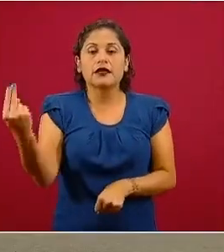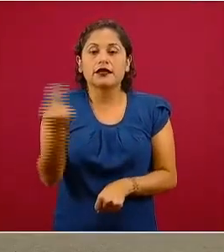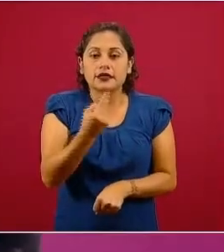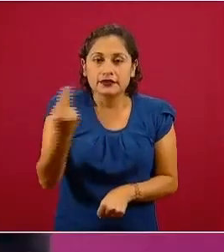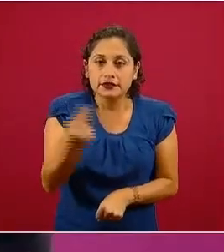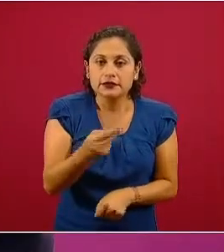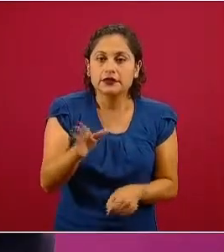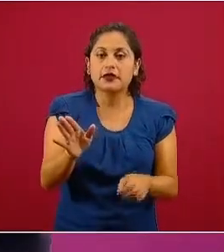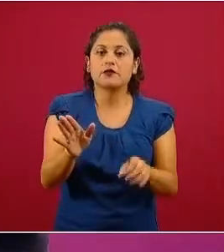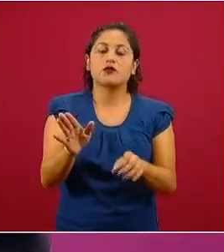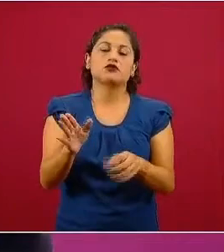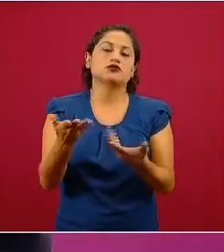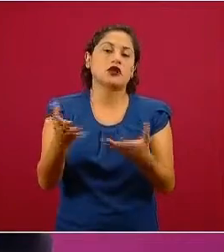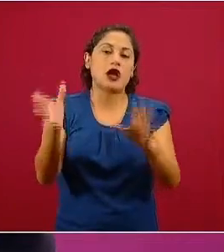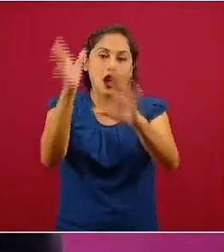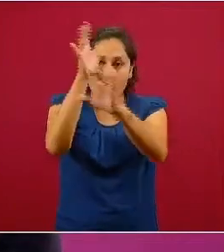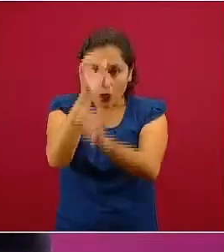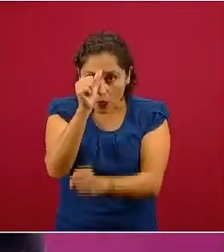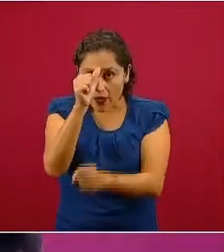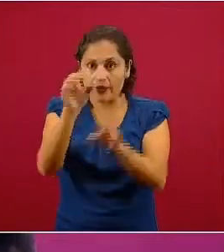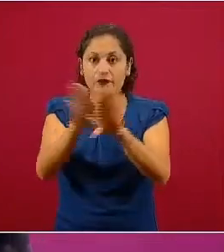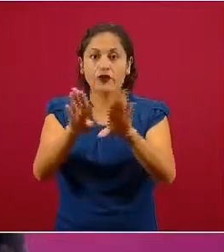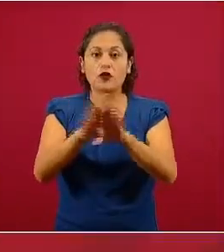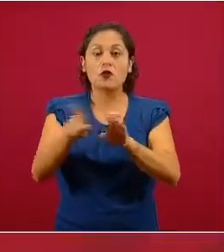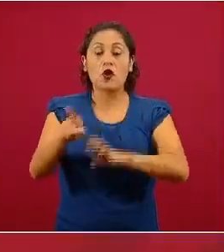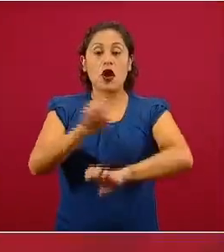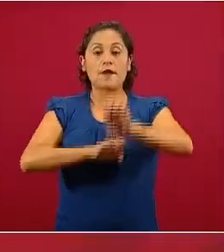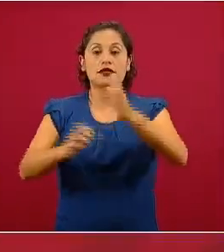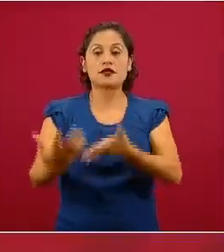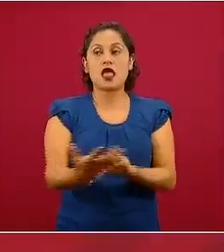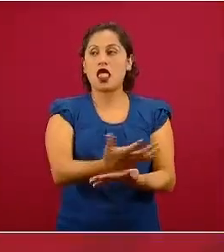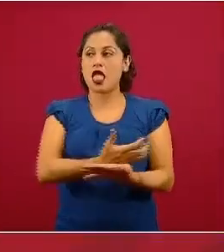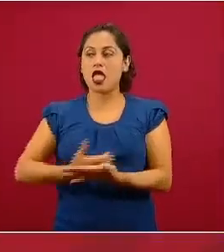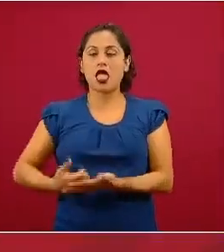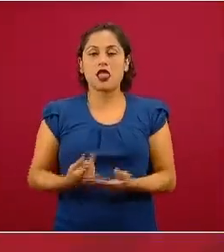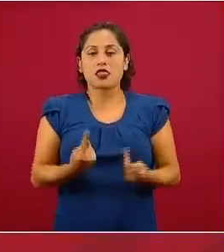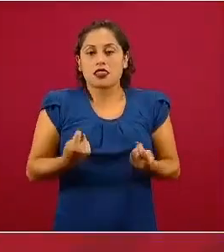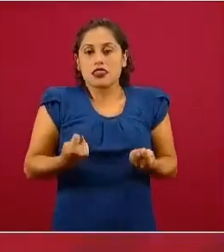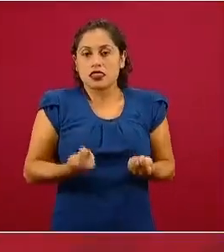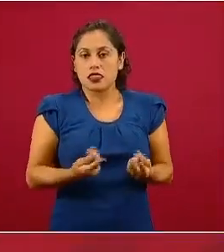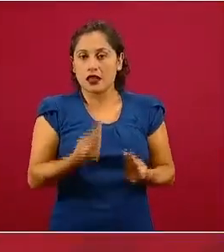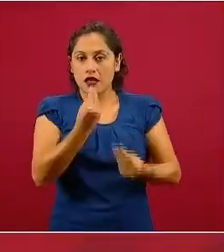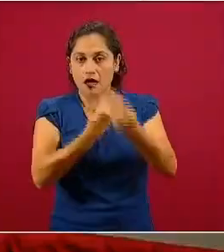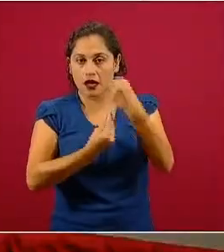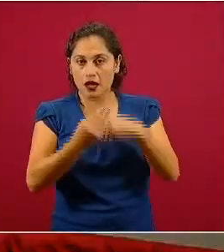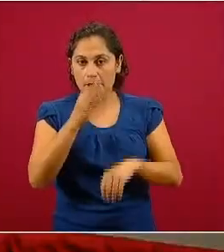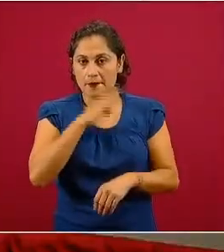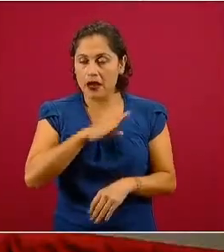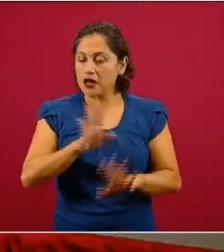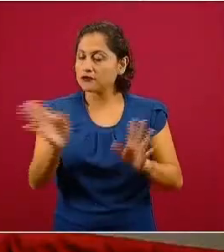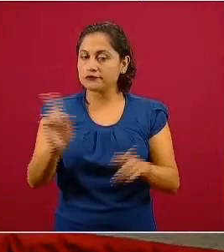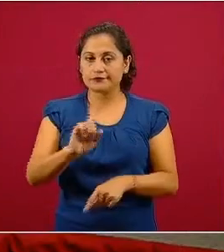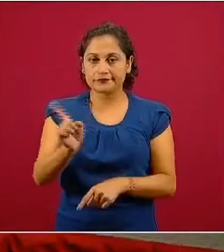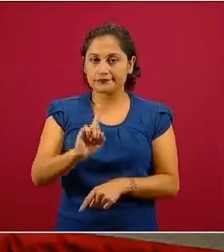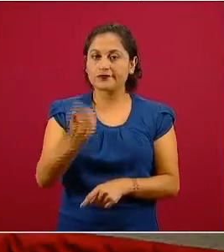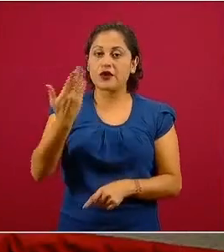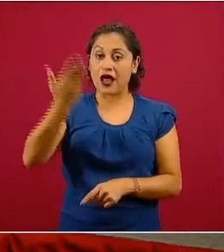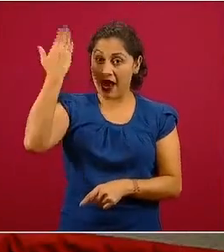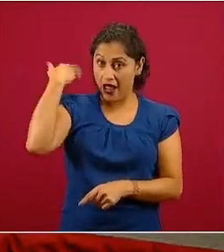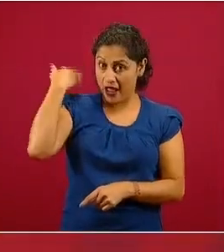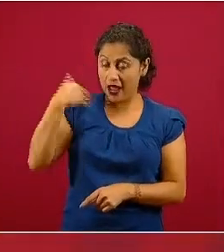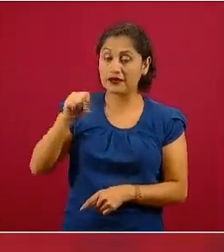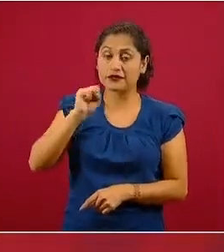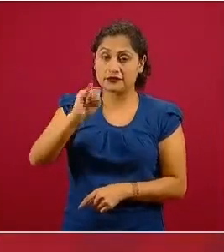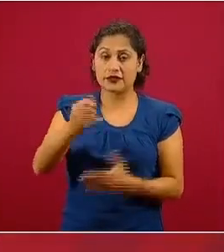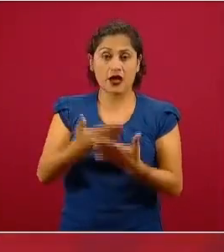interés, no tener una relación de beneficio económico o político o de otro carácter, como sí ocurría en